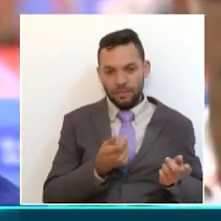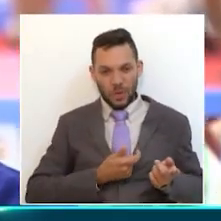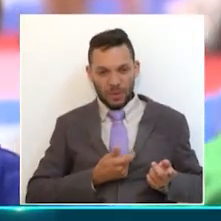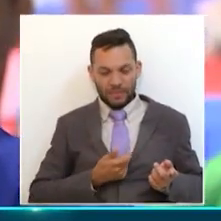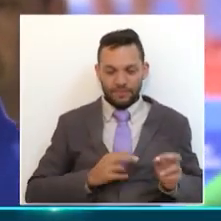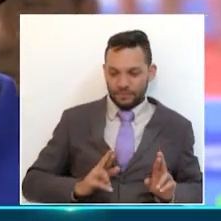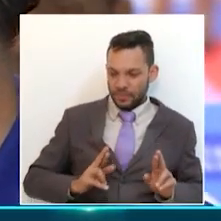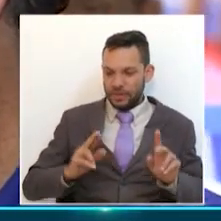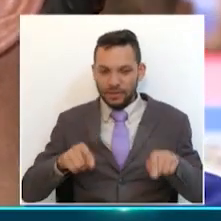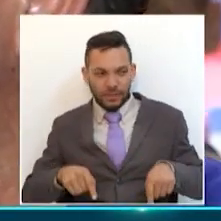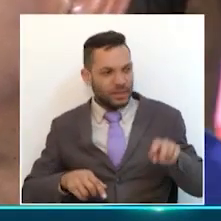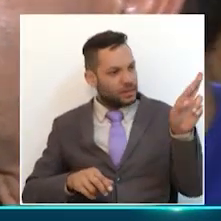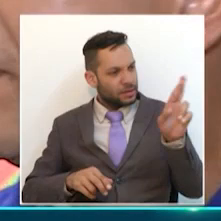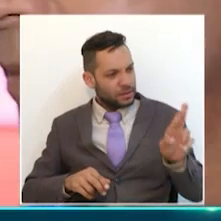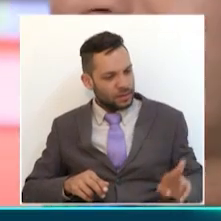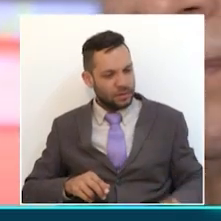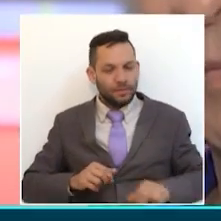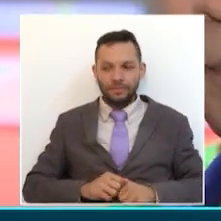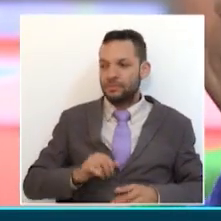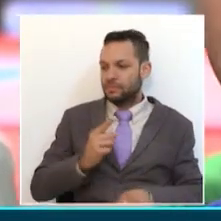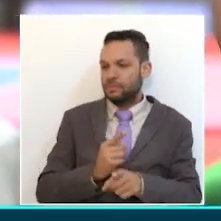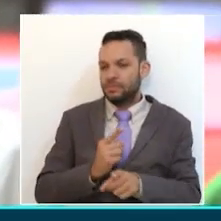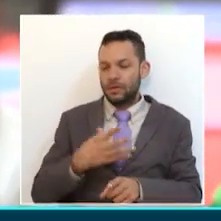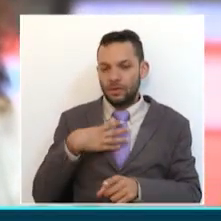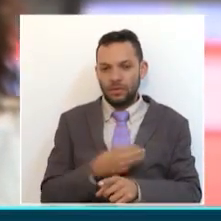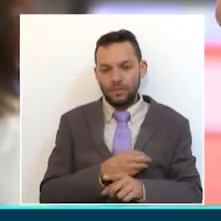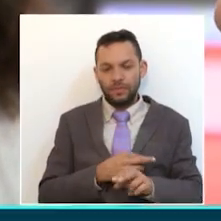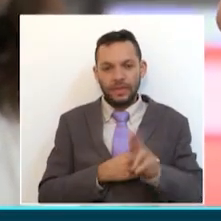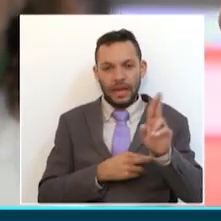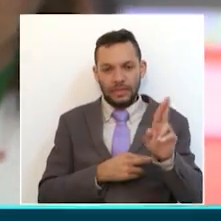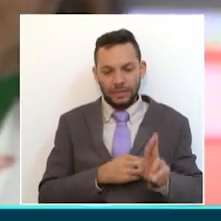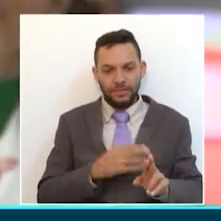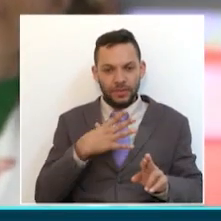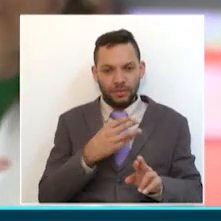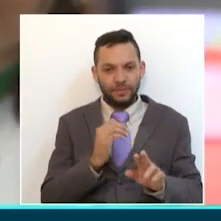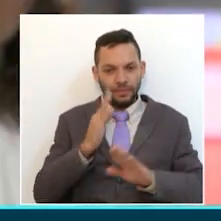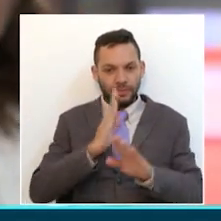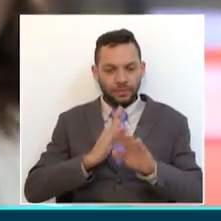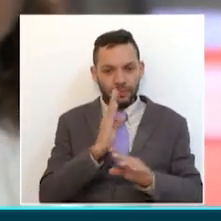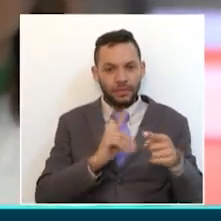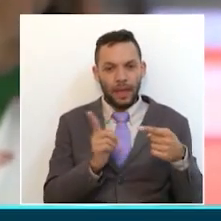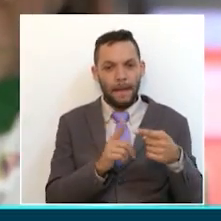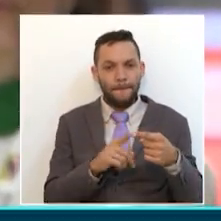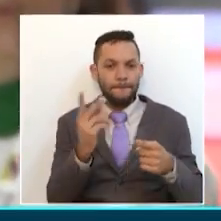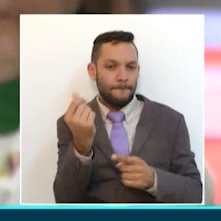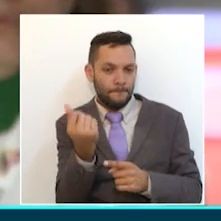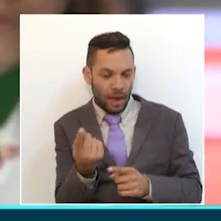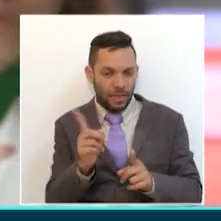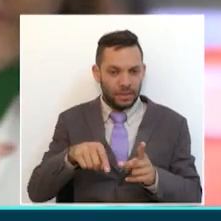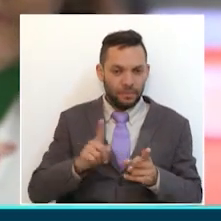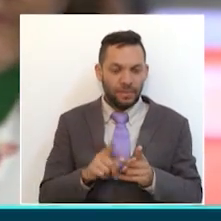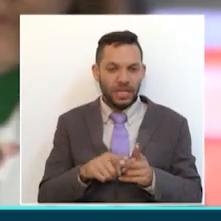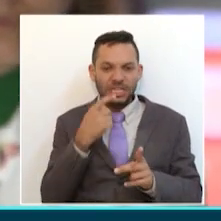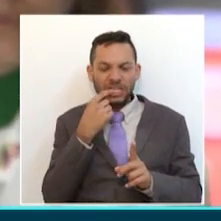medallas para Risaralda. Sí, claro, la jornada de hoy pues obtuvimos una medalla de bronce en defensa personal y una medalla de plata en la categoría femenino menos